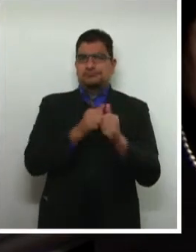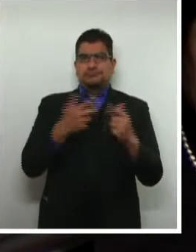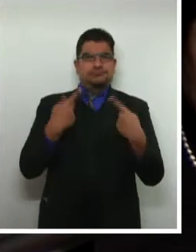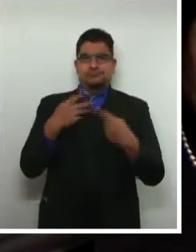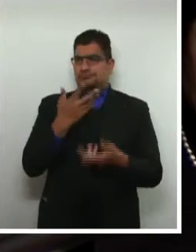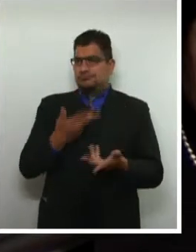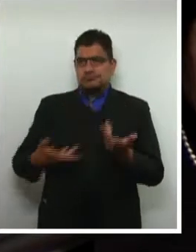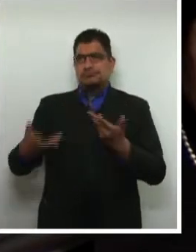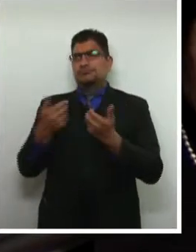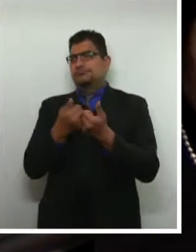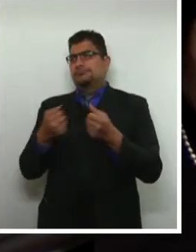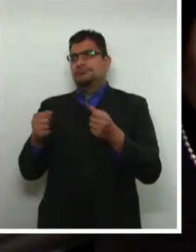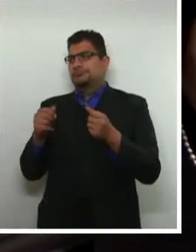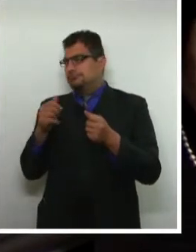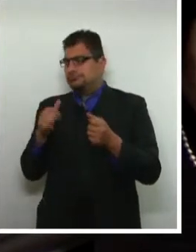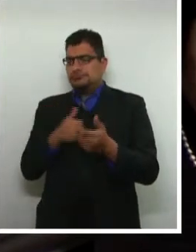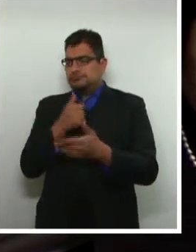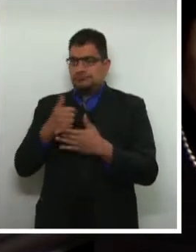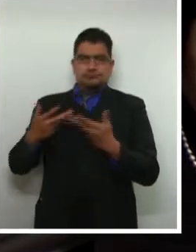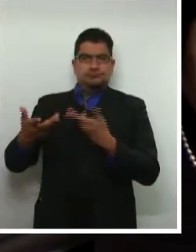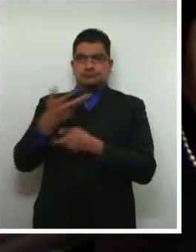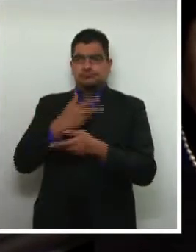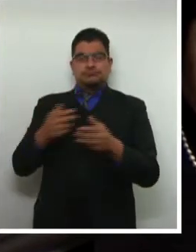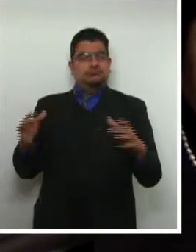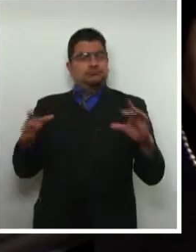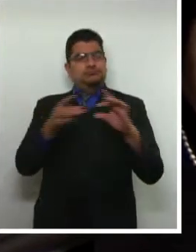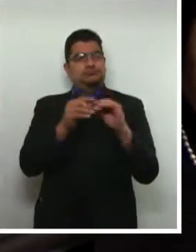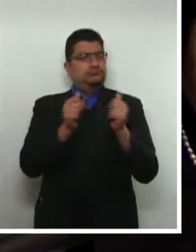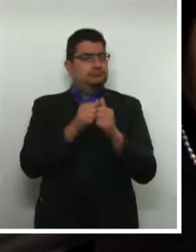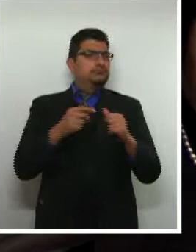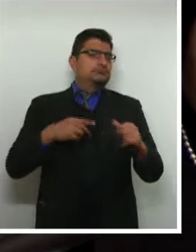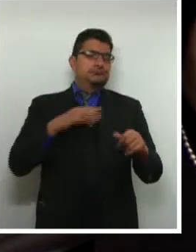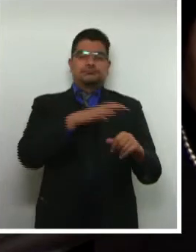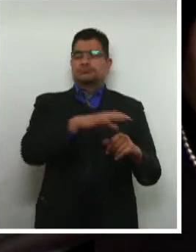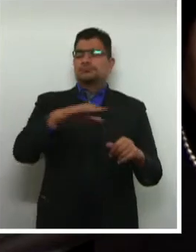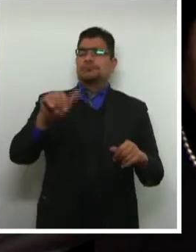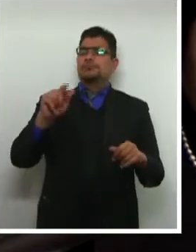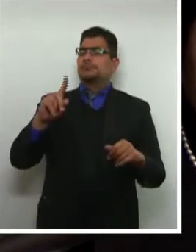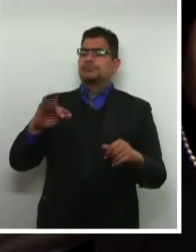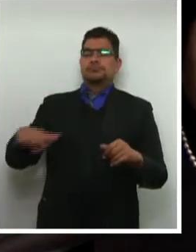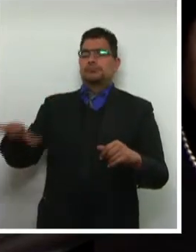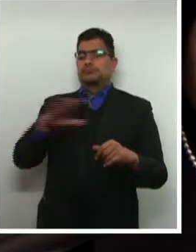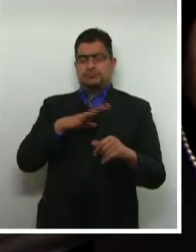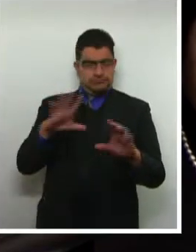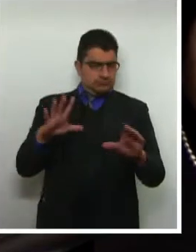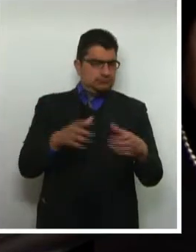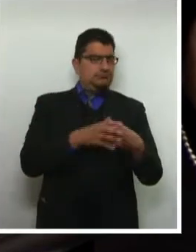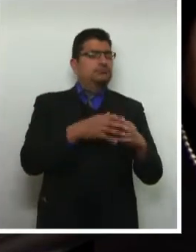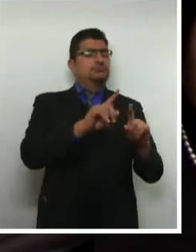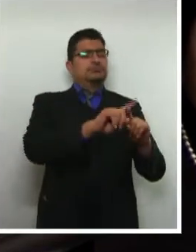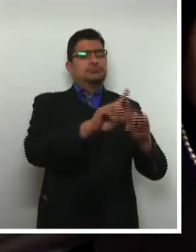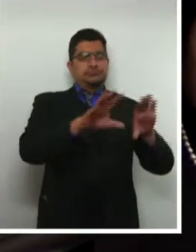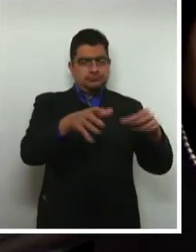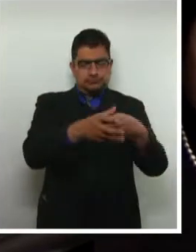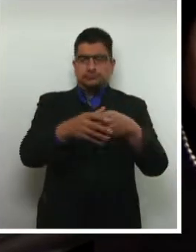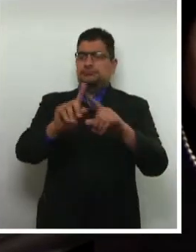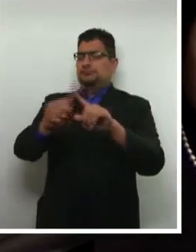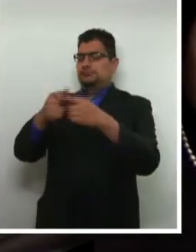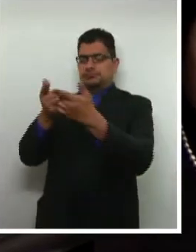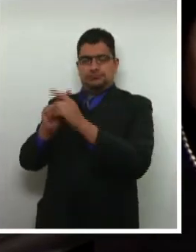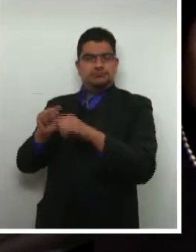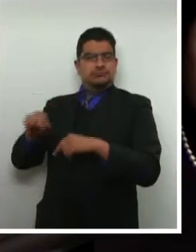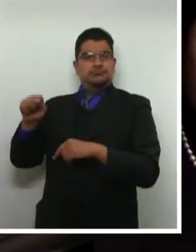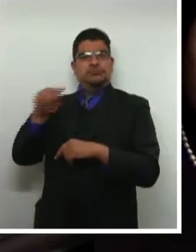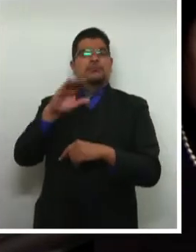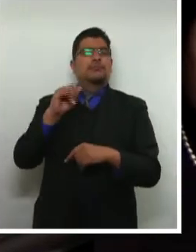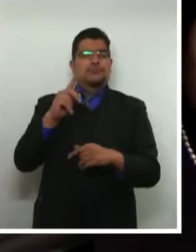participación ciudadana y la relación directa con las alcaldías. Vamos a tener consejos en las alcaldías. Estos